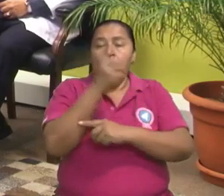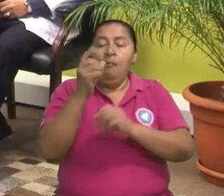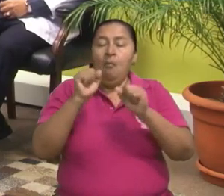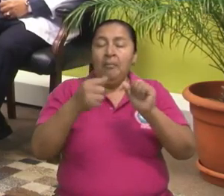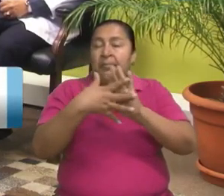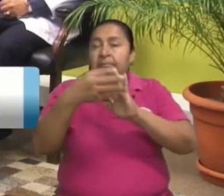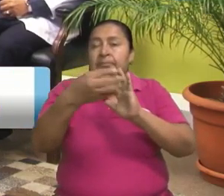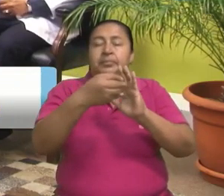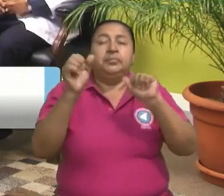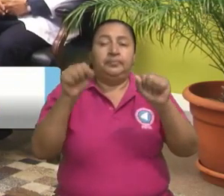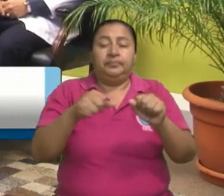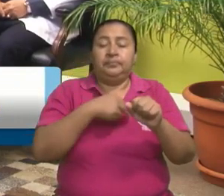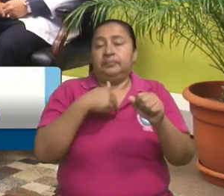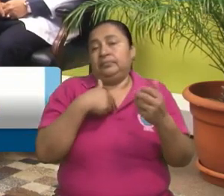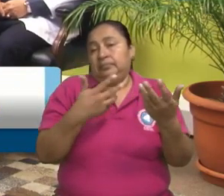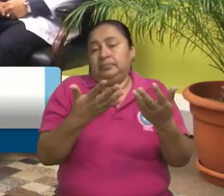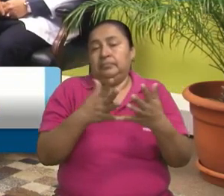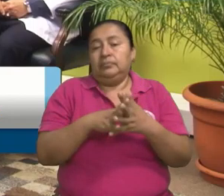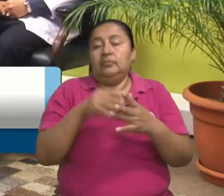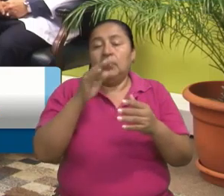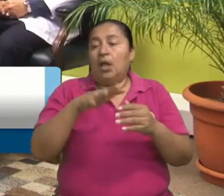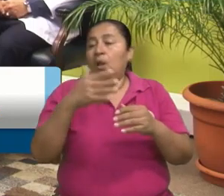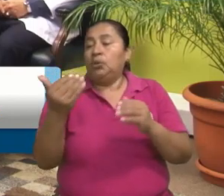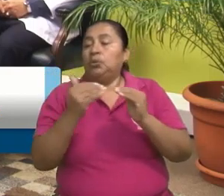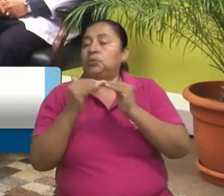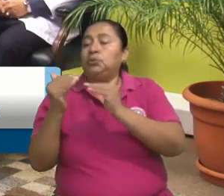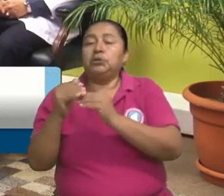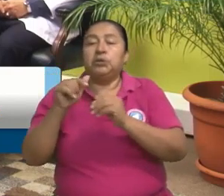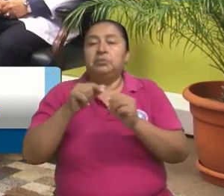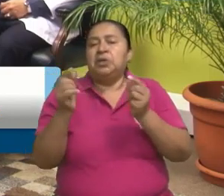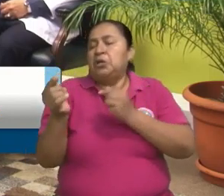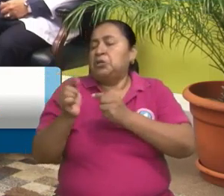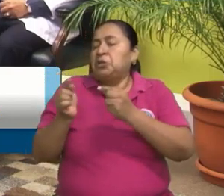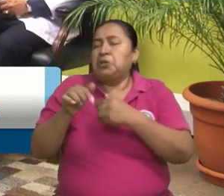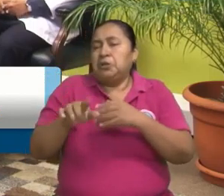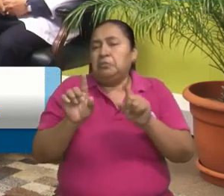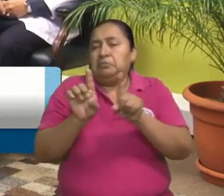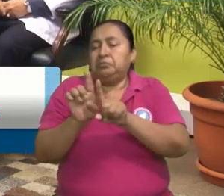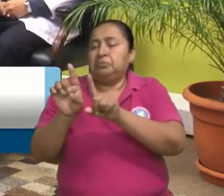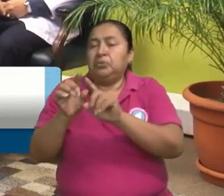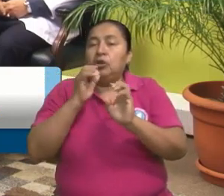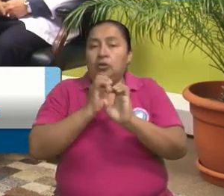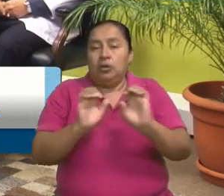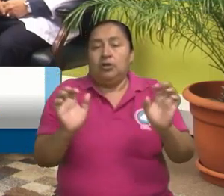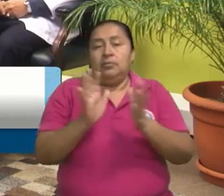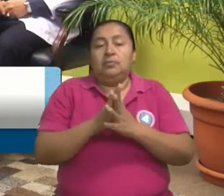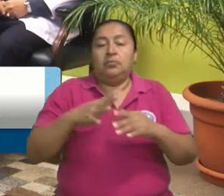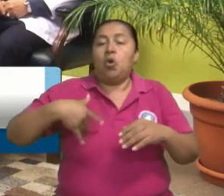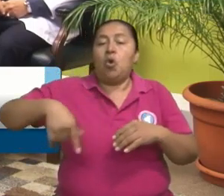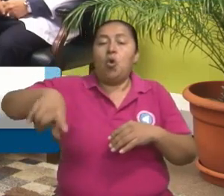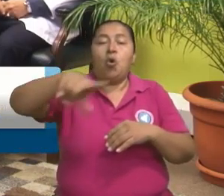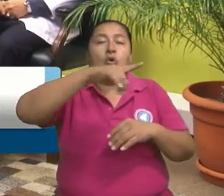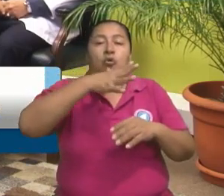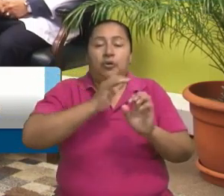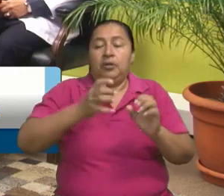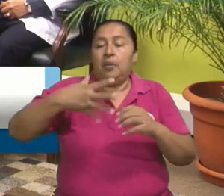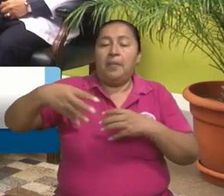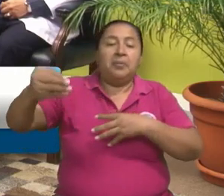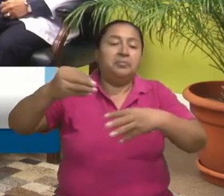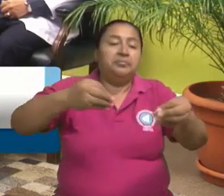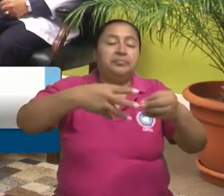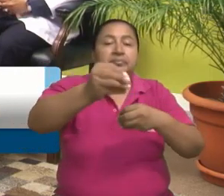al ala al que está más cercano en estos casos estos son el resto de los niños es decir